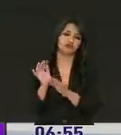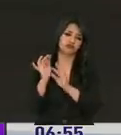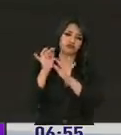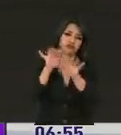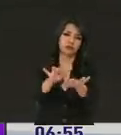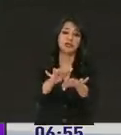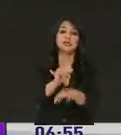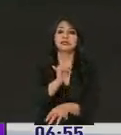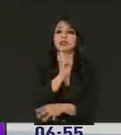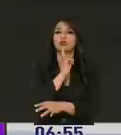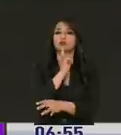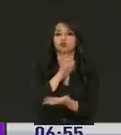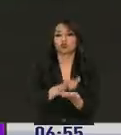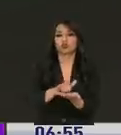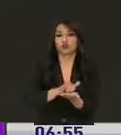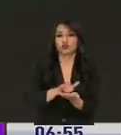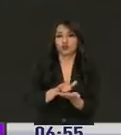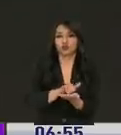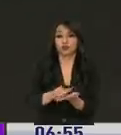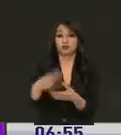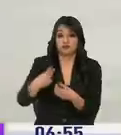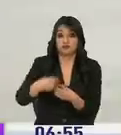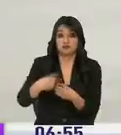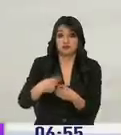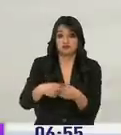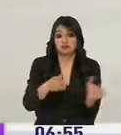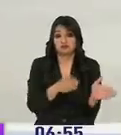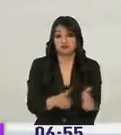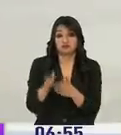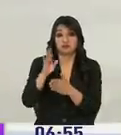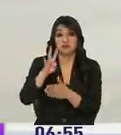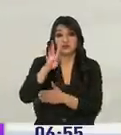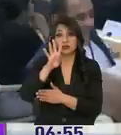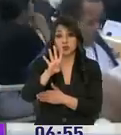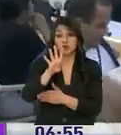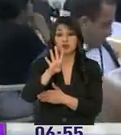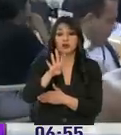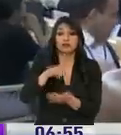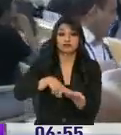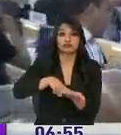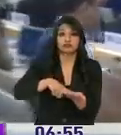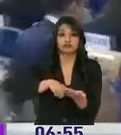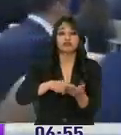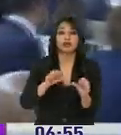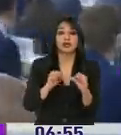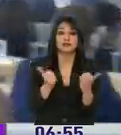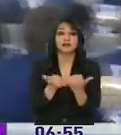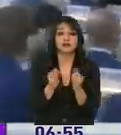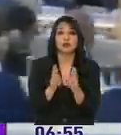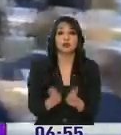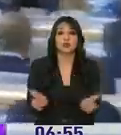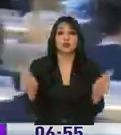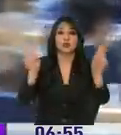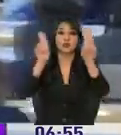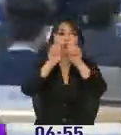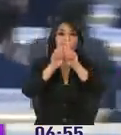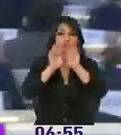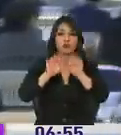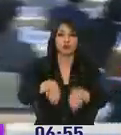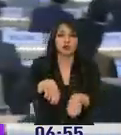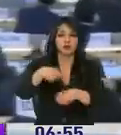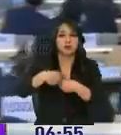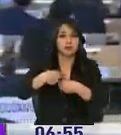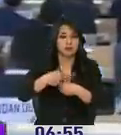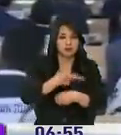Estados Unidos, donde participarán en el periodo 74 de sesiones de la Asamblea General de la Organización de Naciones